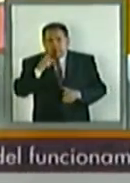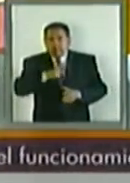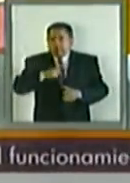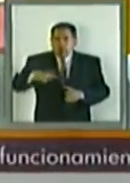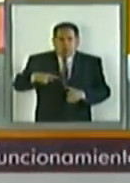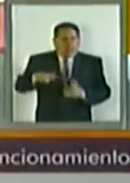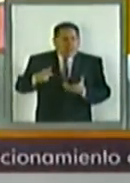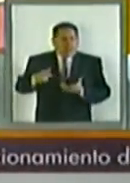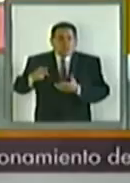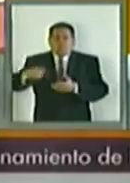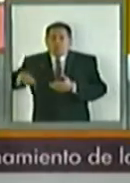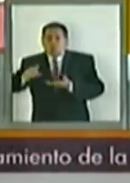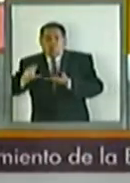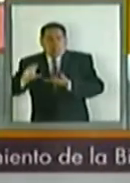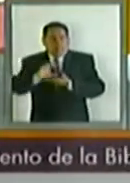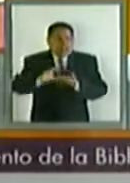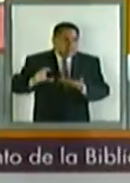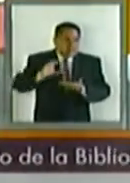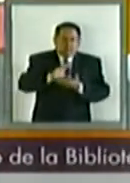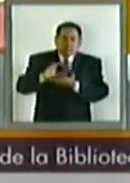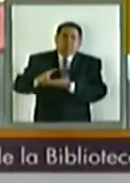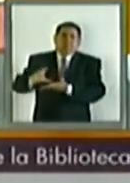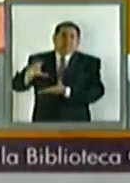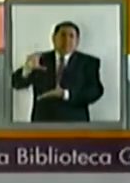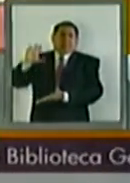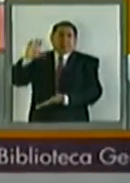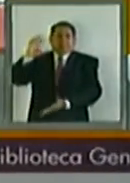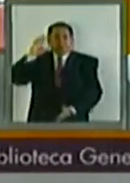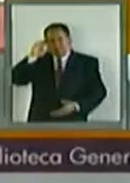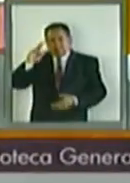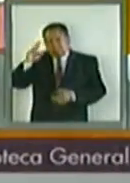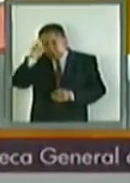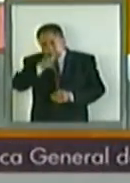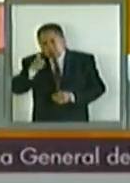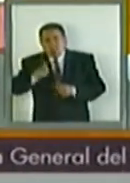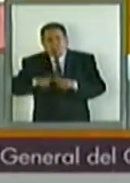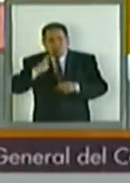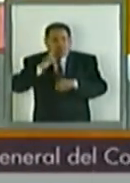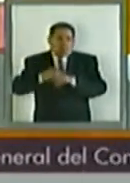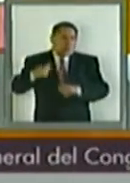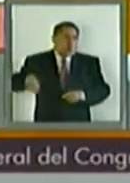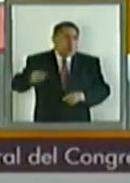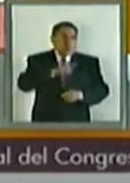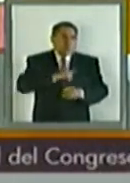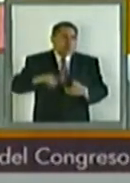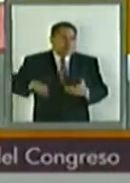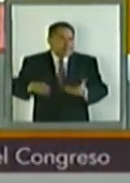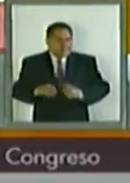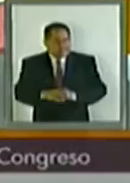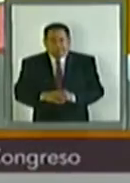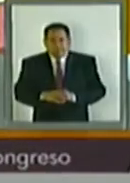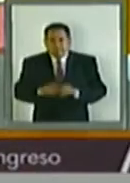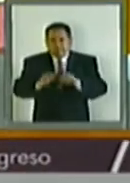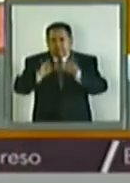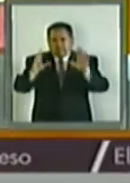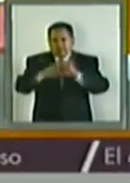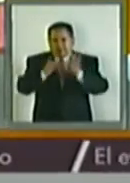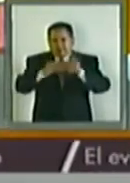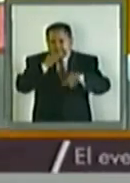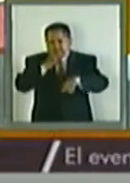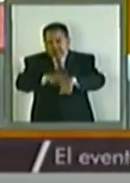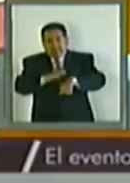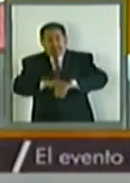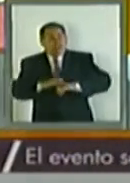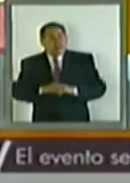el déficit que pudiéramos haber adquirido, como ya lo dije, lo íbamos a asumir absolutamente todos. Cabe aclarar que cuando se anunció que